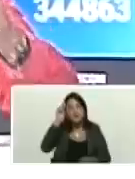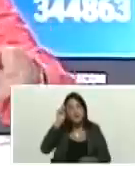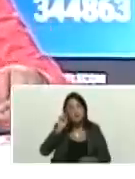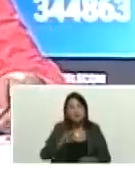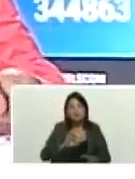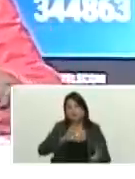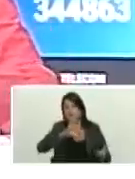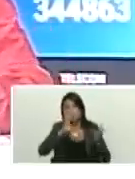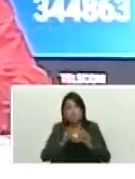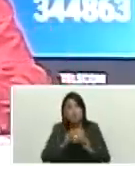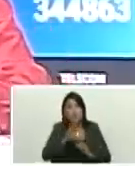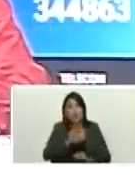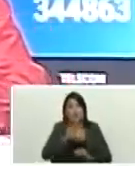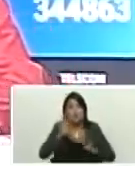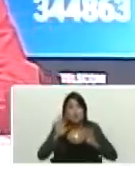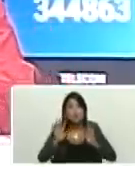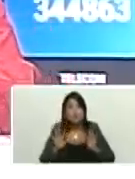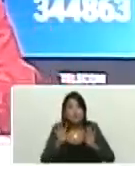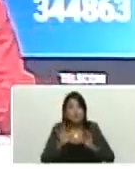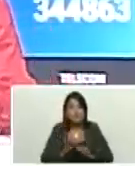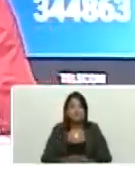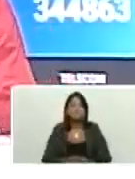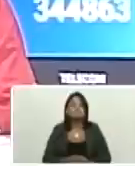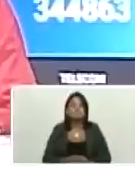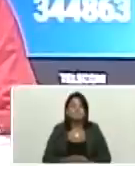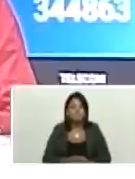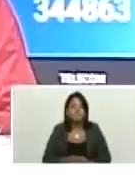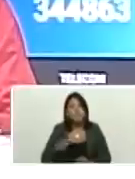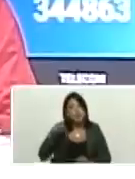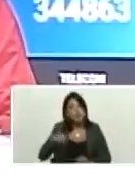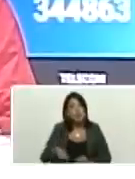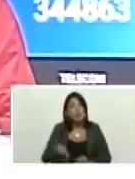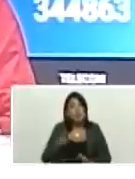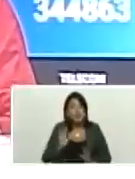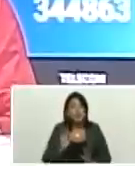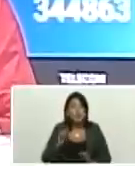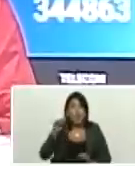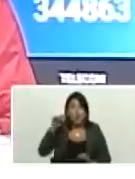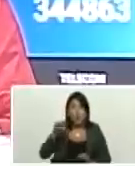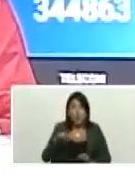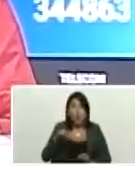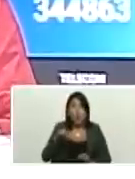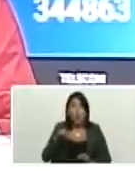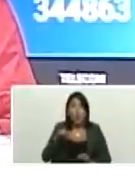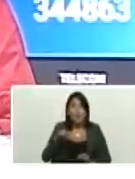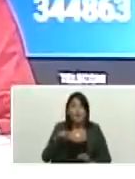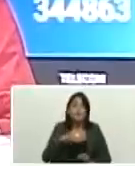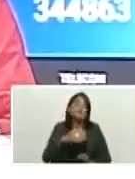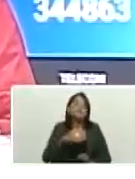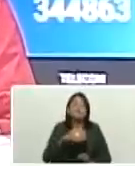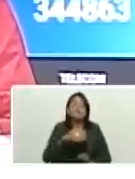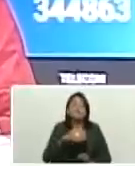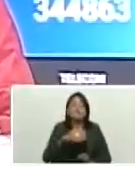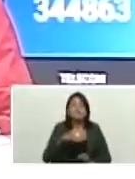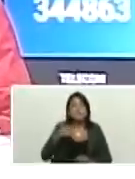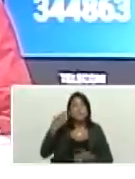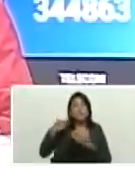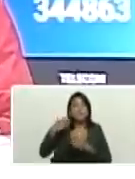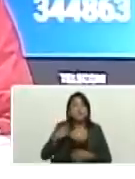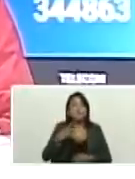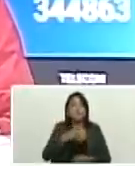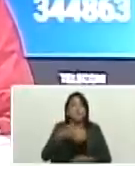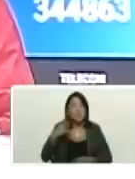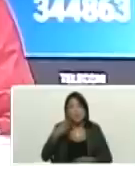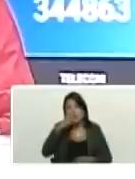salud, precisamente, en un día como hoy, cuando hace exactamente 24